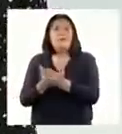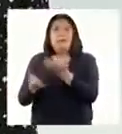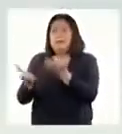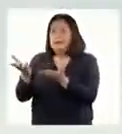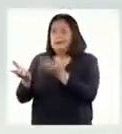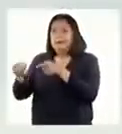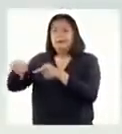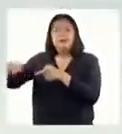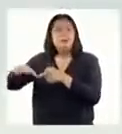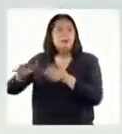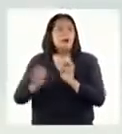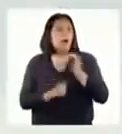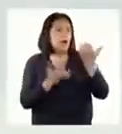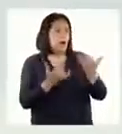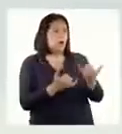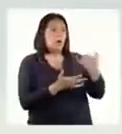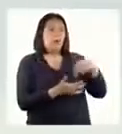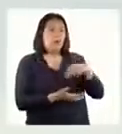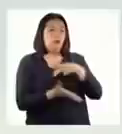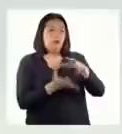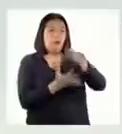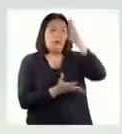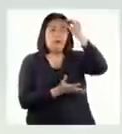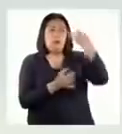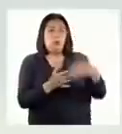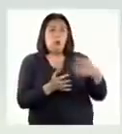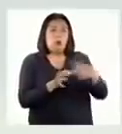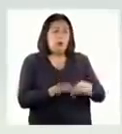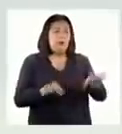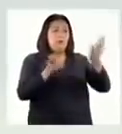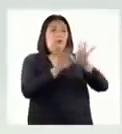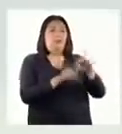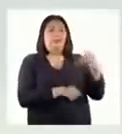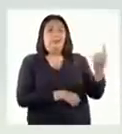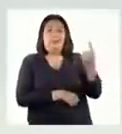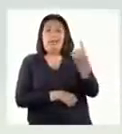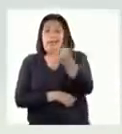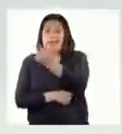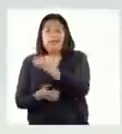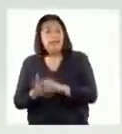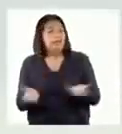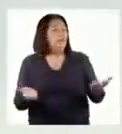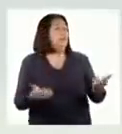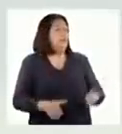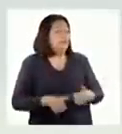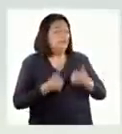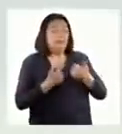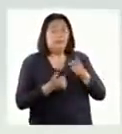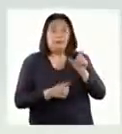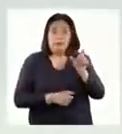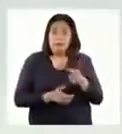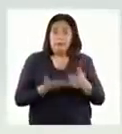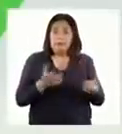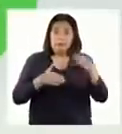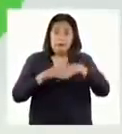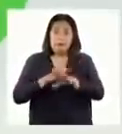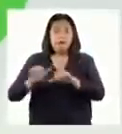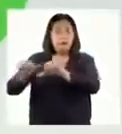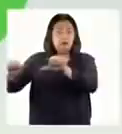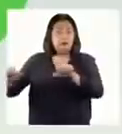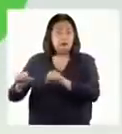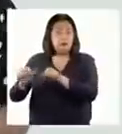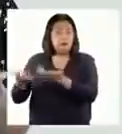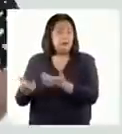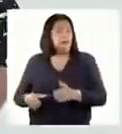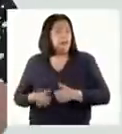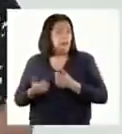de estos. En la actividad de hoy aprendimos lo importante que son cada uno de los seres vivos que forman los ecosistemas, en especial los